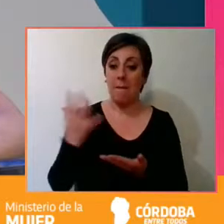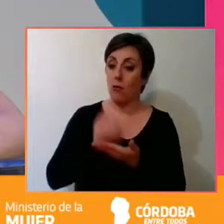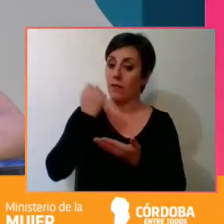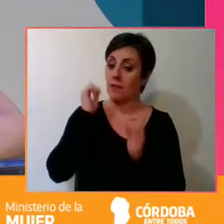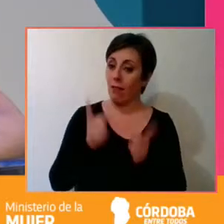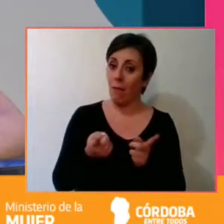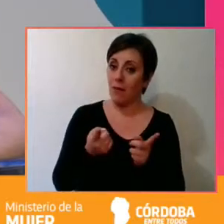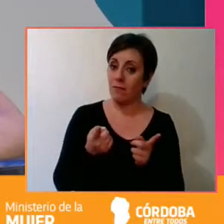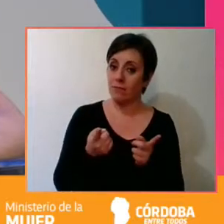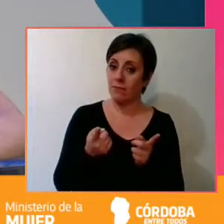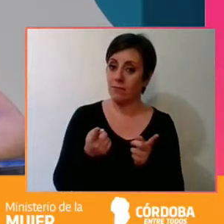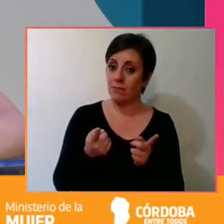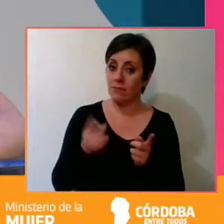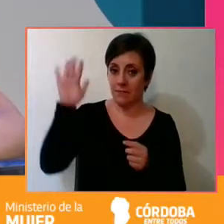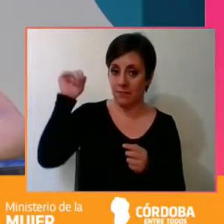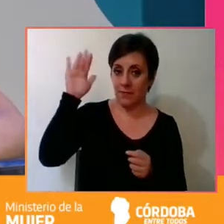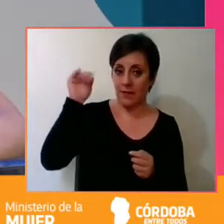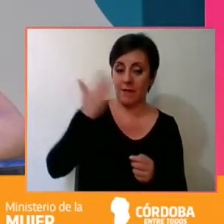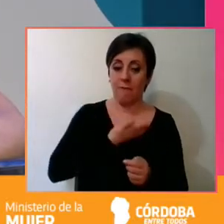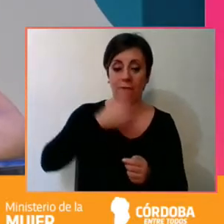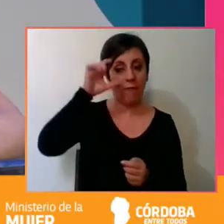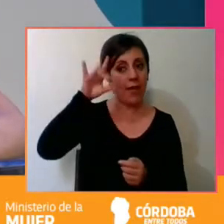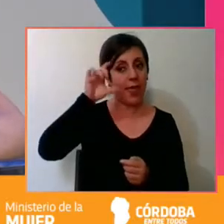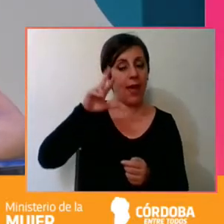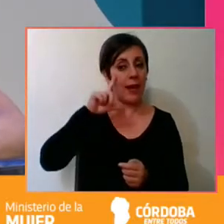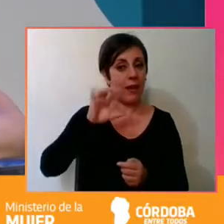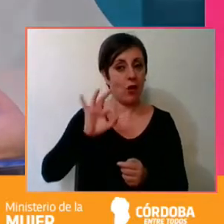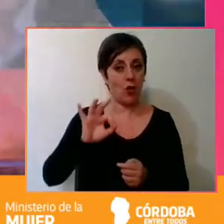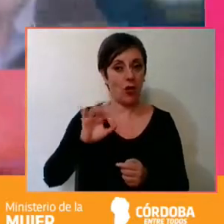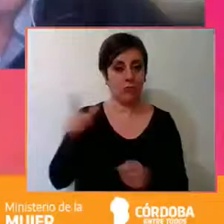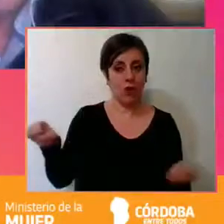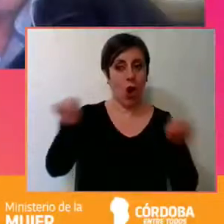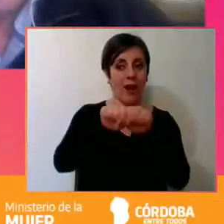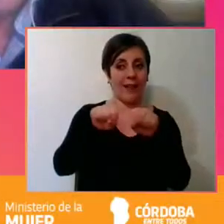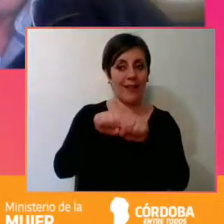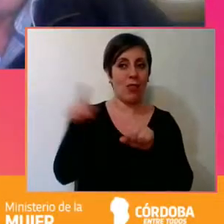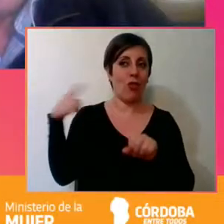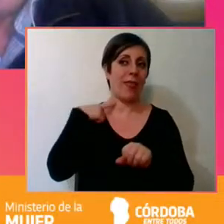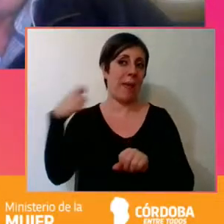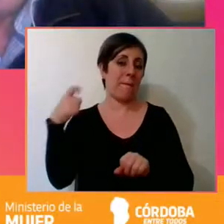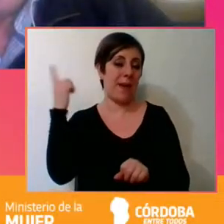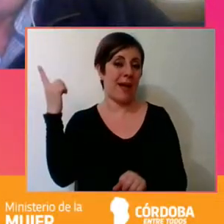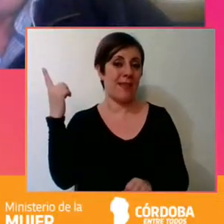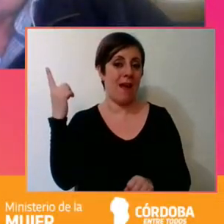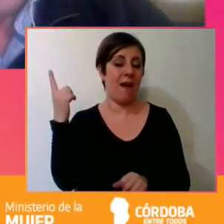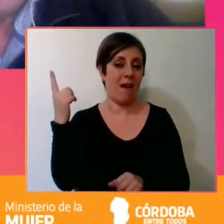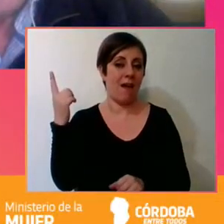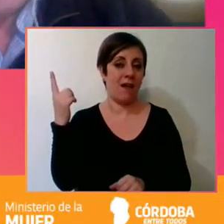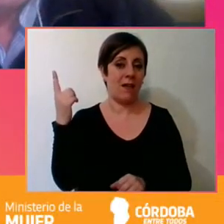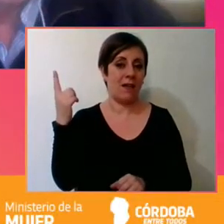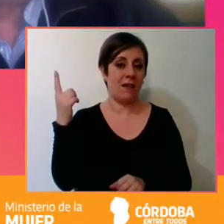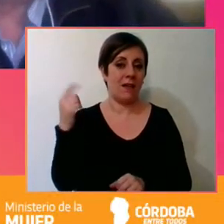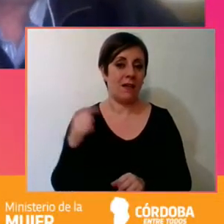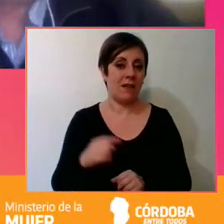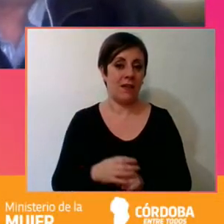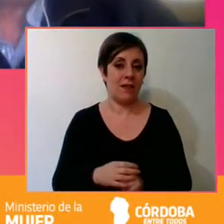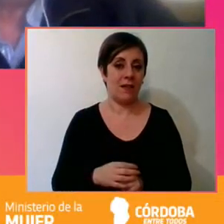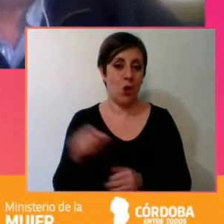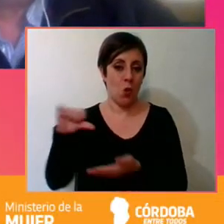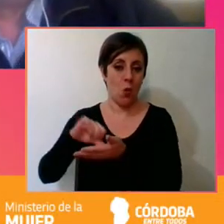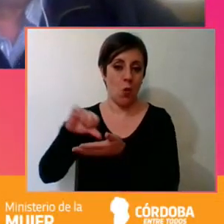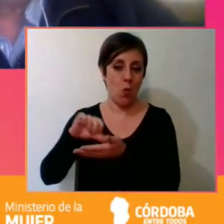para despedir a Federico. Él está conectado desde Granada, España, que bueno, es el lugar sede